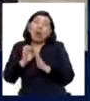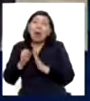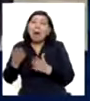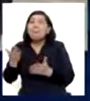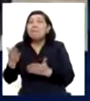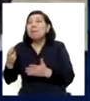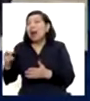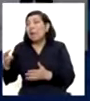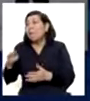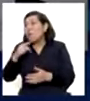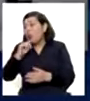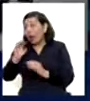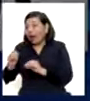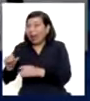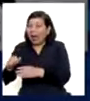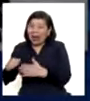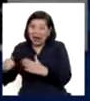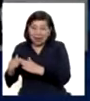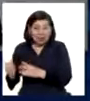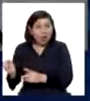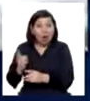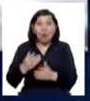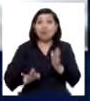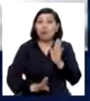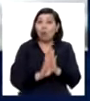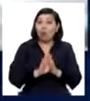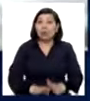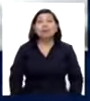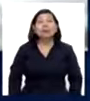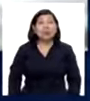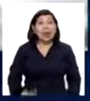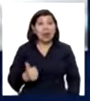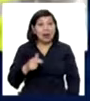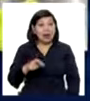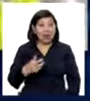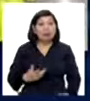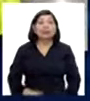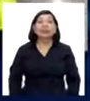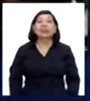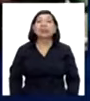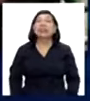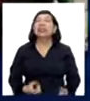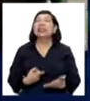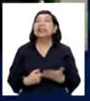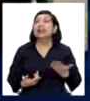desarrollar esos trabajos en adición. Y la última fue la del LAP.